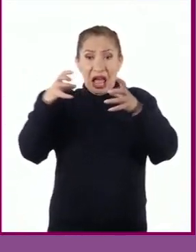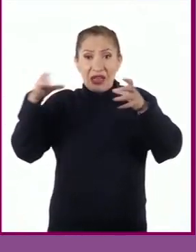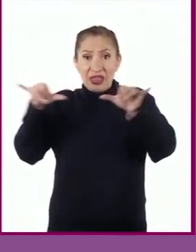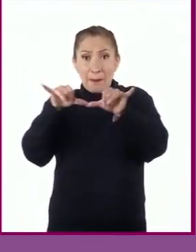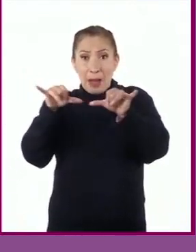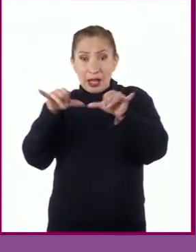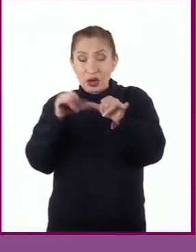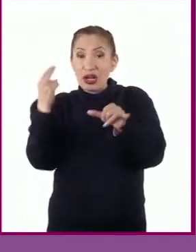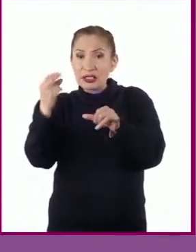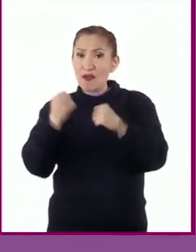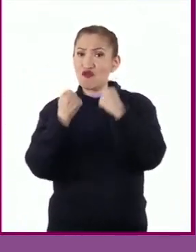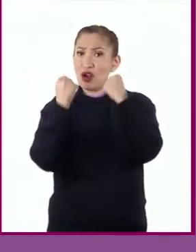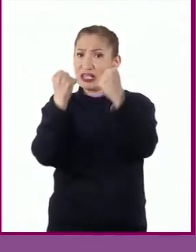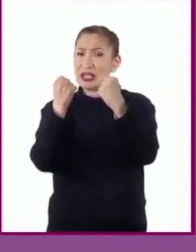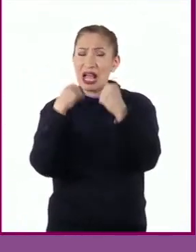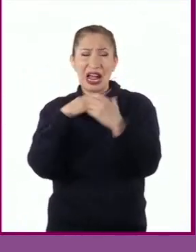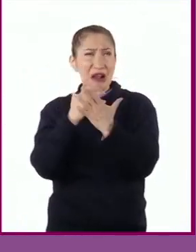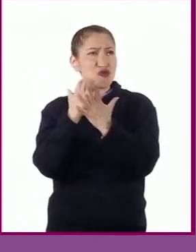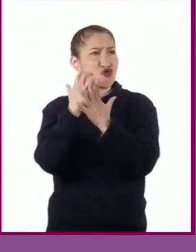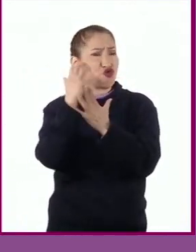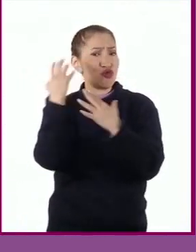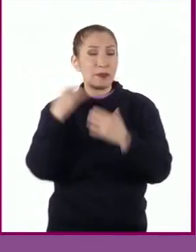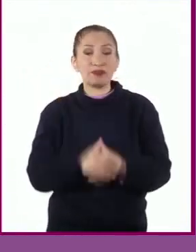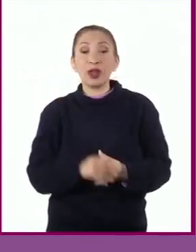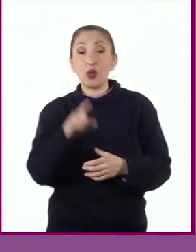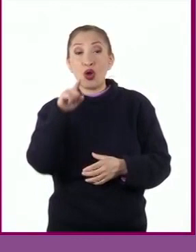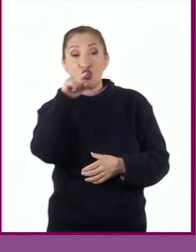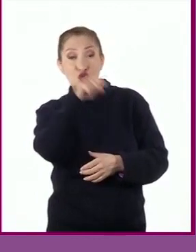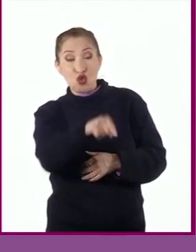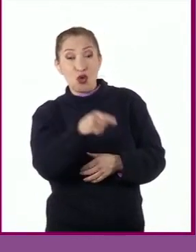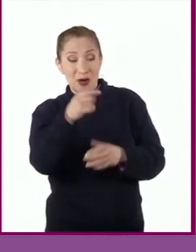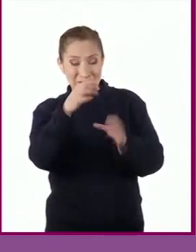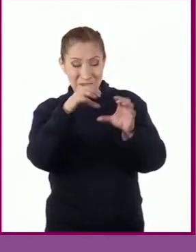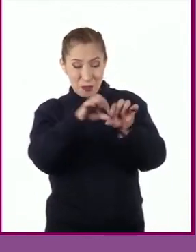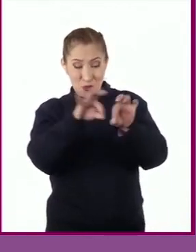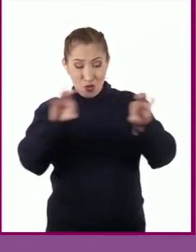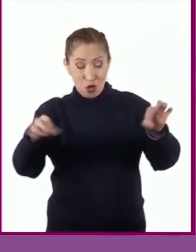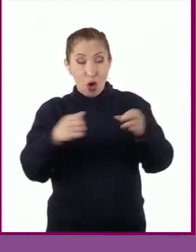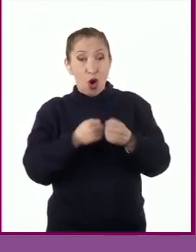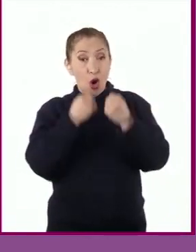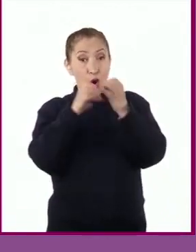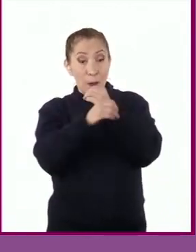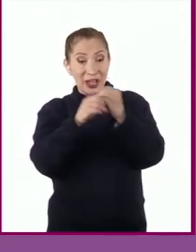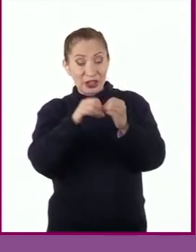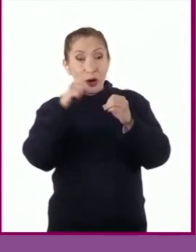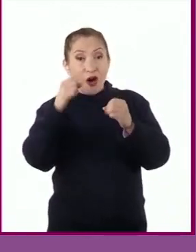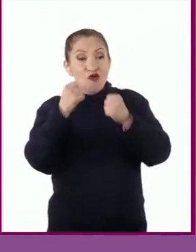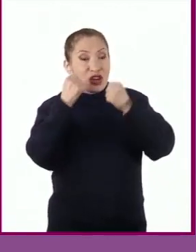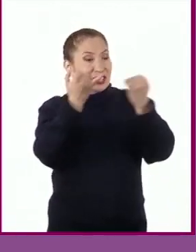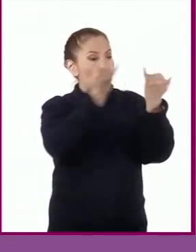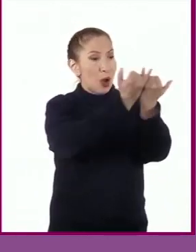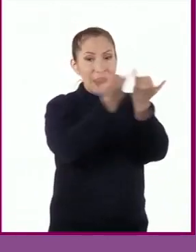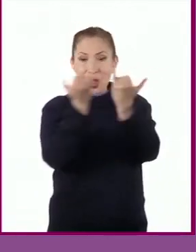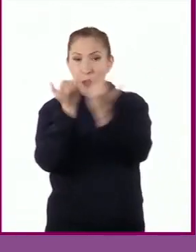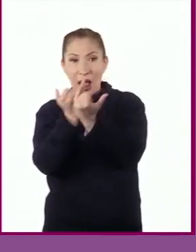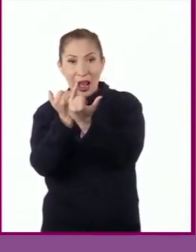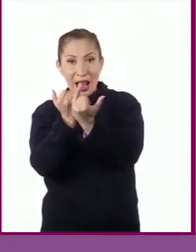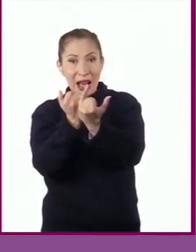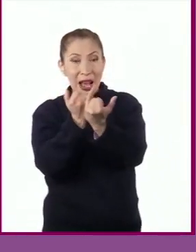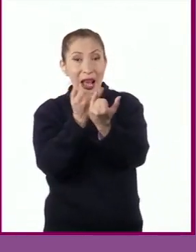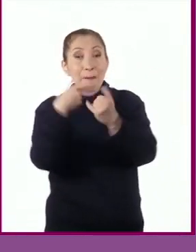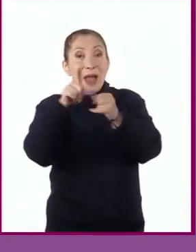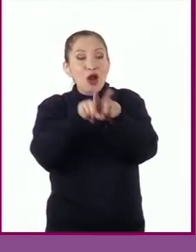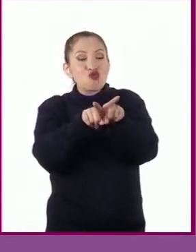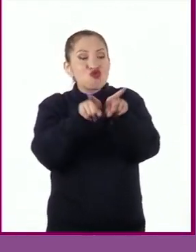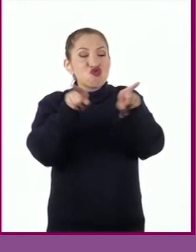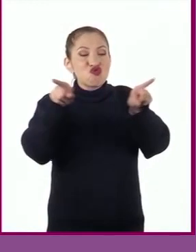requiere una gran fuerza. Cuando actúan sobre un cuerpo 2 fuerzas de la misma magnitud y dirección, pero en